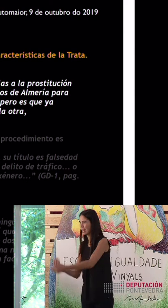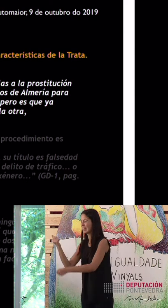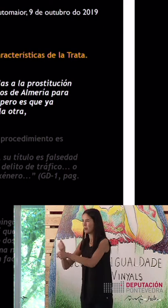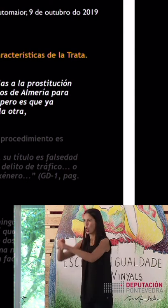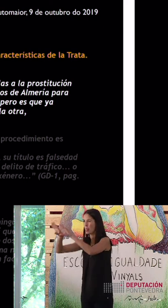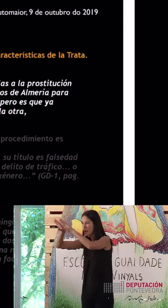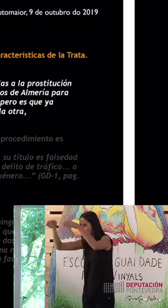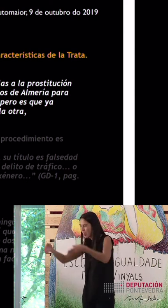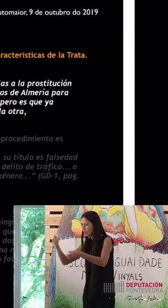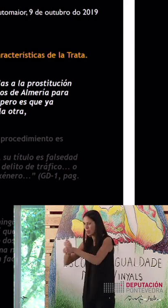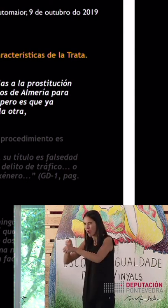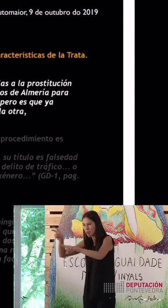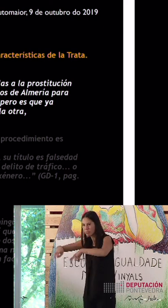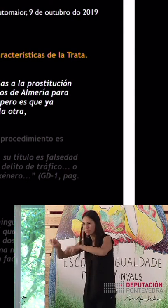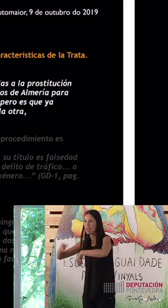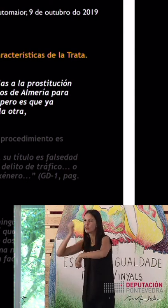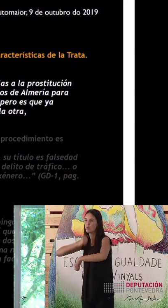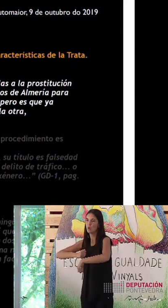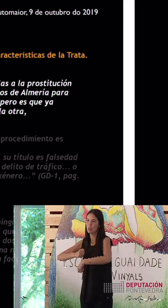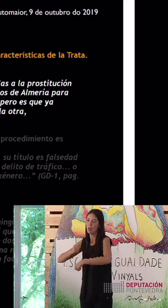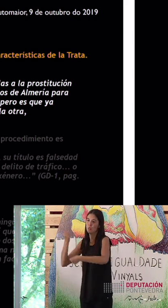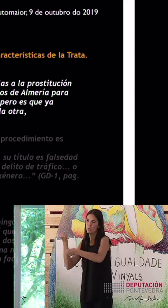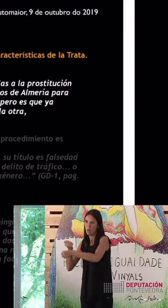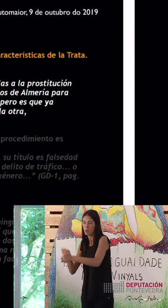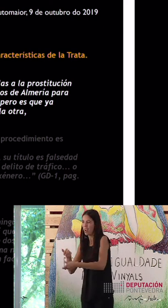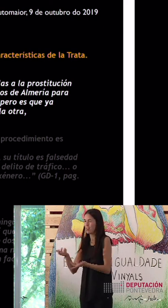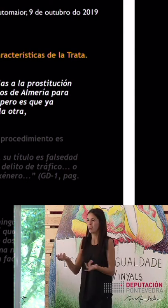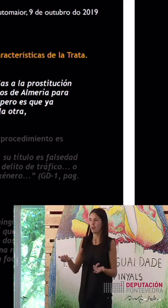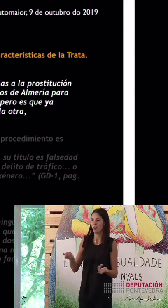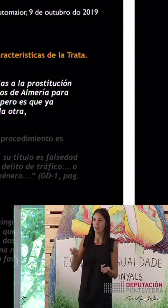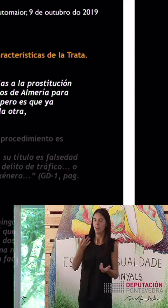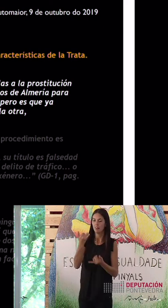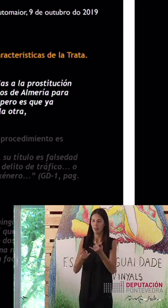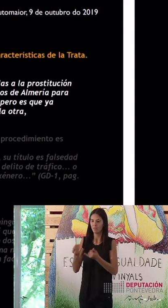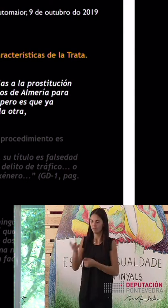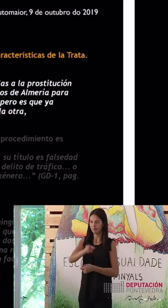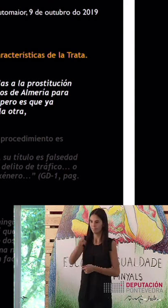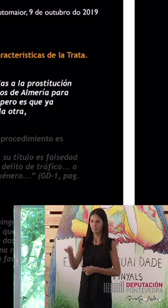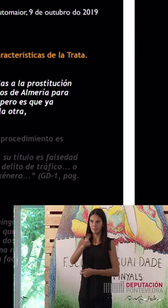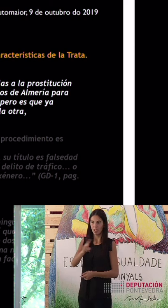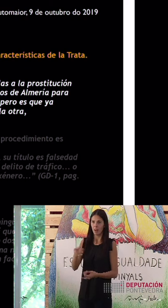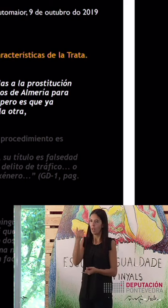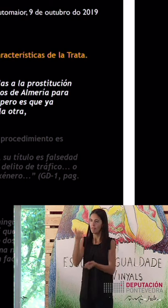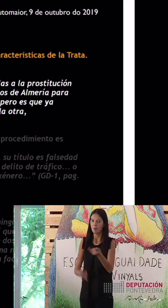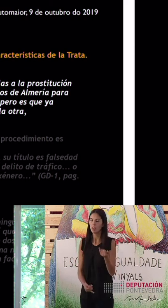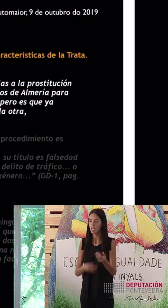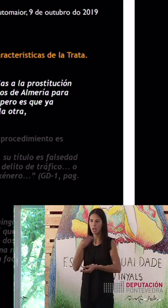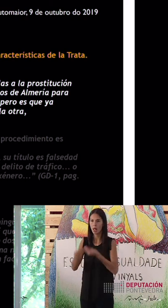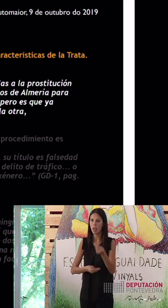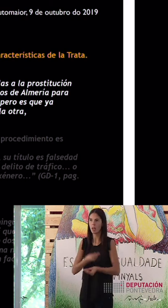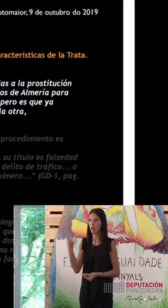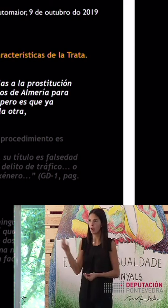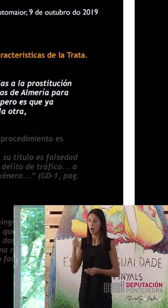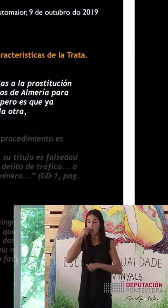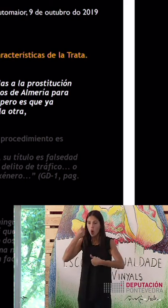está producindo. E facendo outro tipo de... bueno, e sendo explotadas de outra maneira. Es decir, se rentabiliza de todas as maneiras posibles